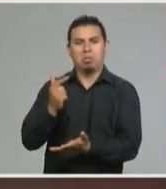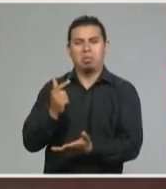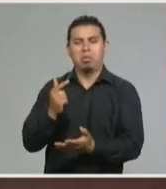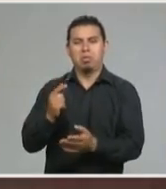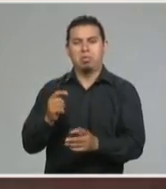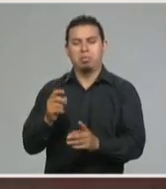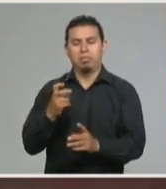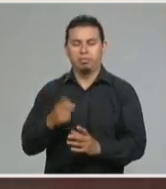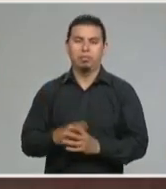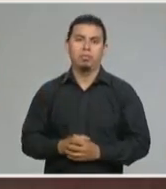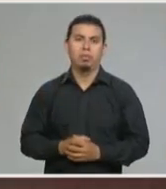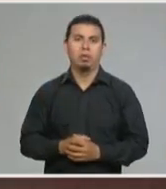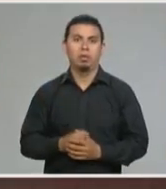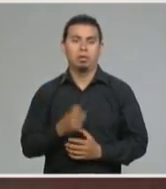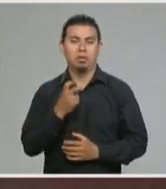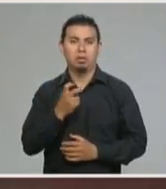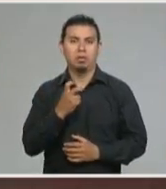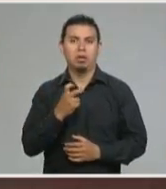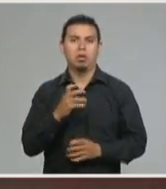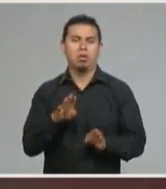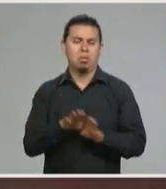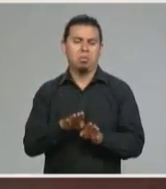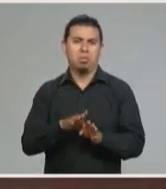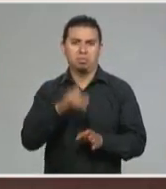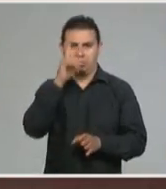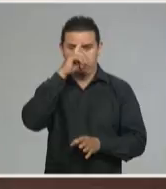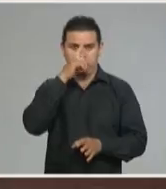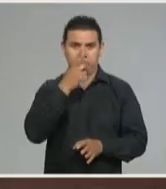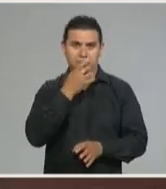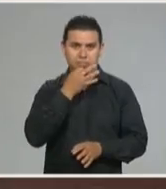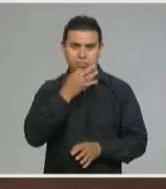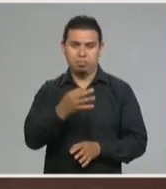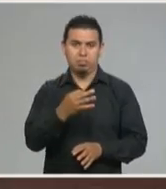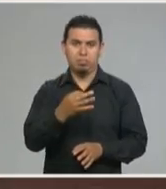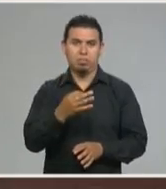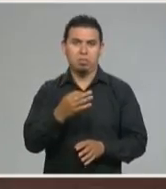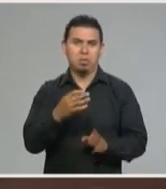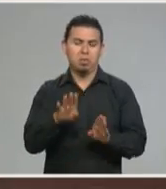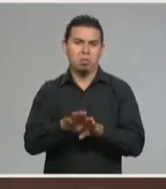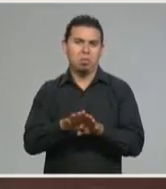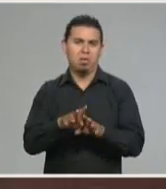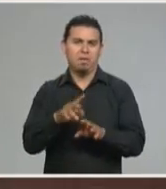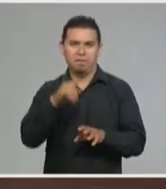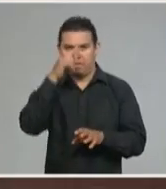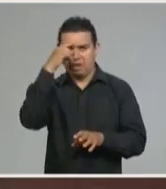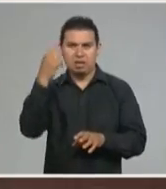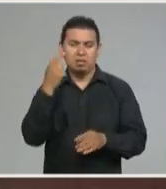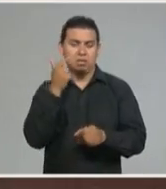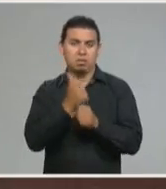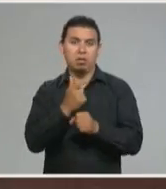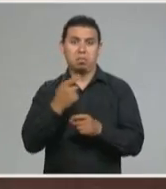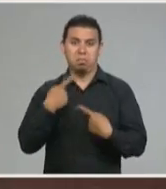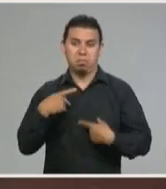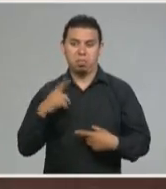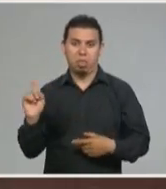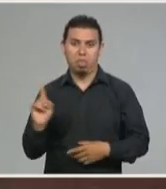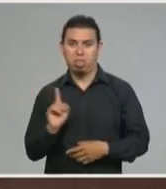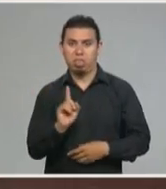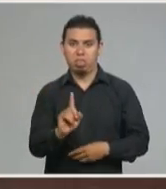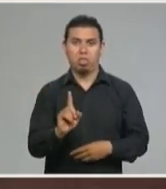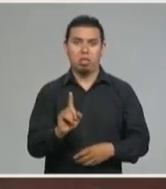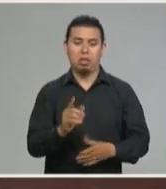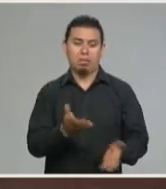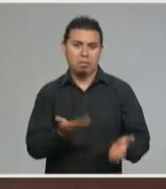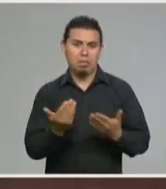Y a veces también un poco de sentido común. He de decirle a usted que se han documentado casos en donde los enganchadores se llevan a algunos